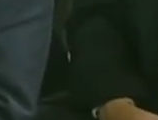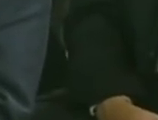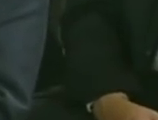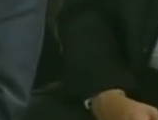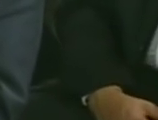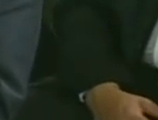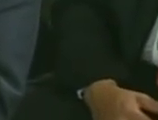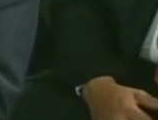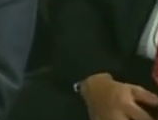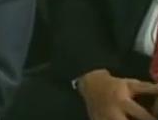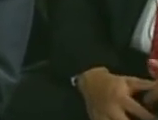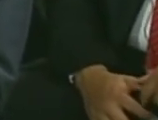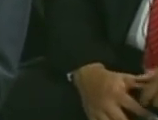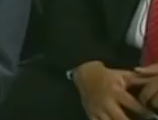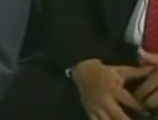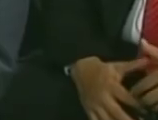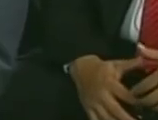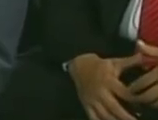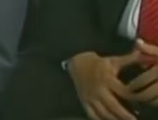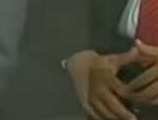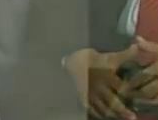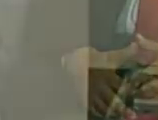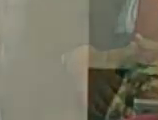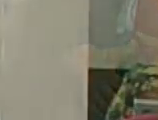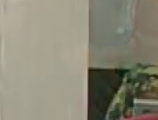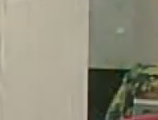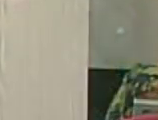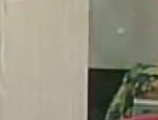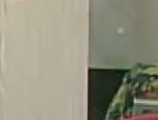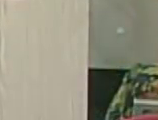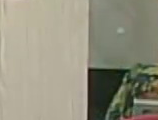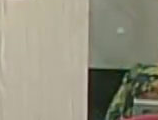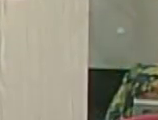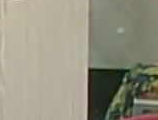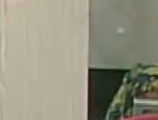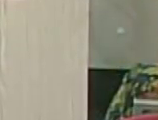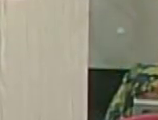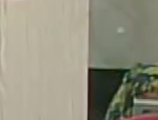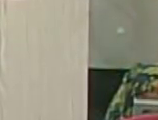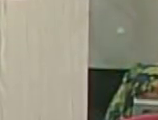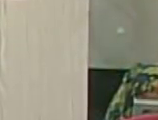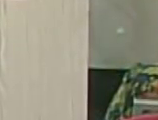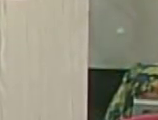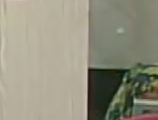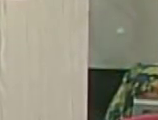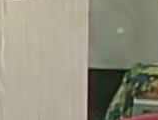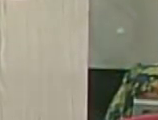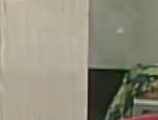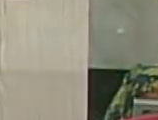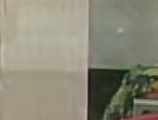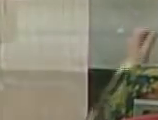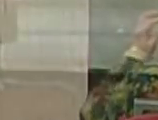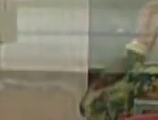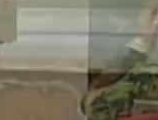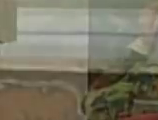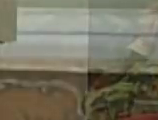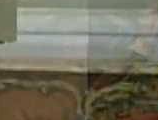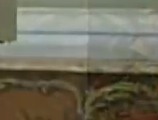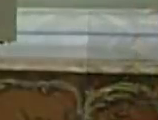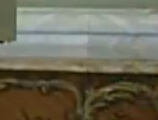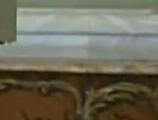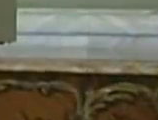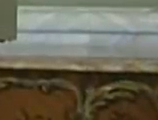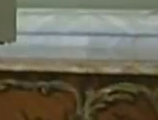e incrementar la intensidad de esas relaciones. Nosotros con esta visita